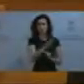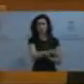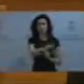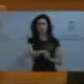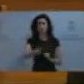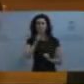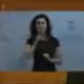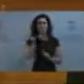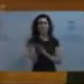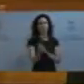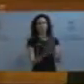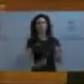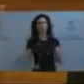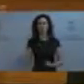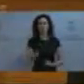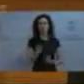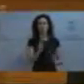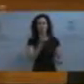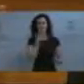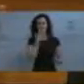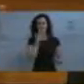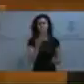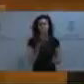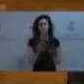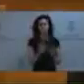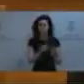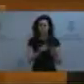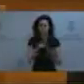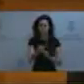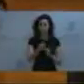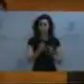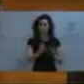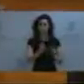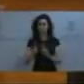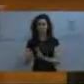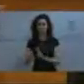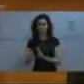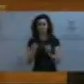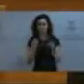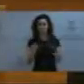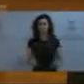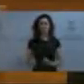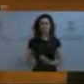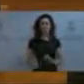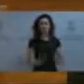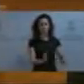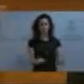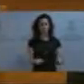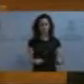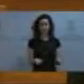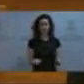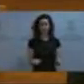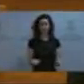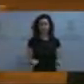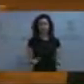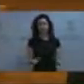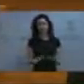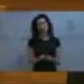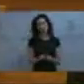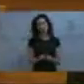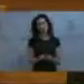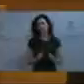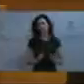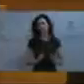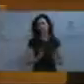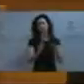negó o trató de ver que eran ridículas, pero luego las fue respondiendo a su manera, como diría el clásico, a